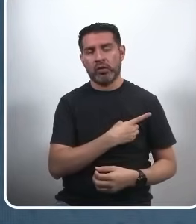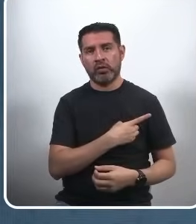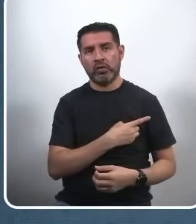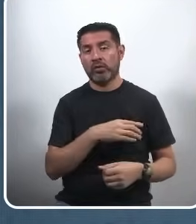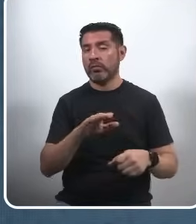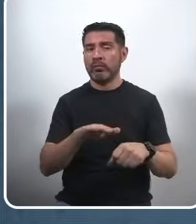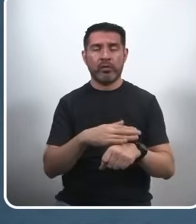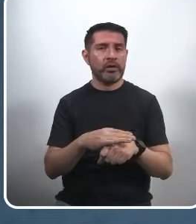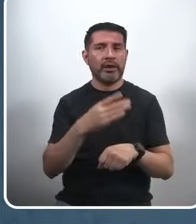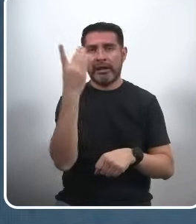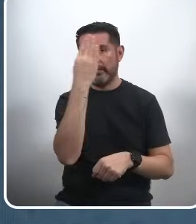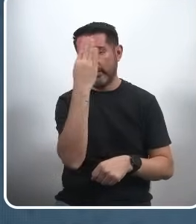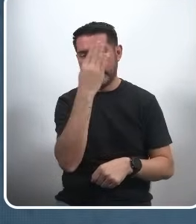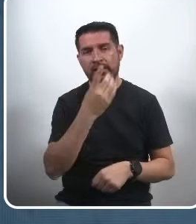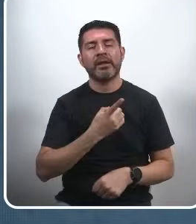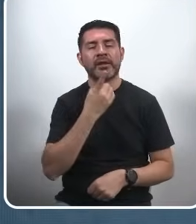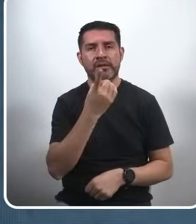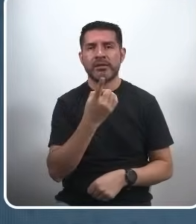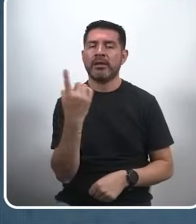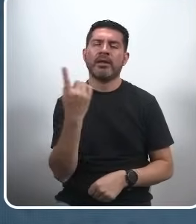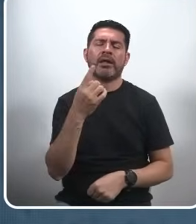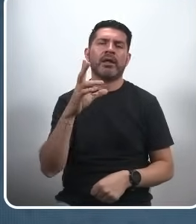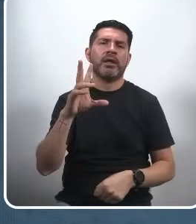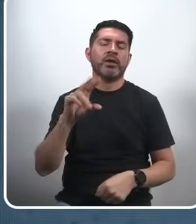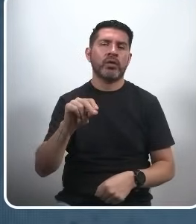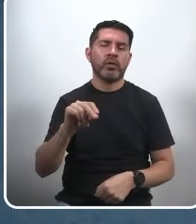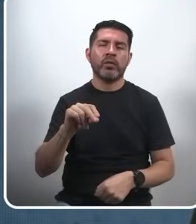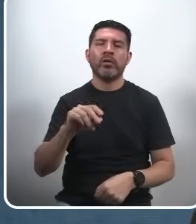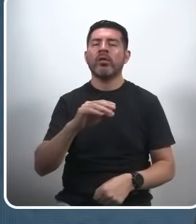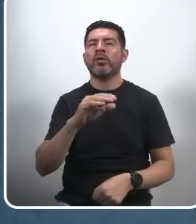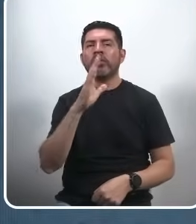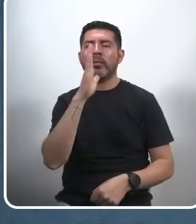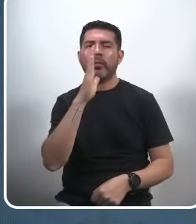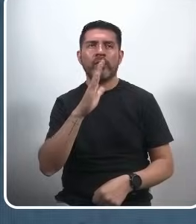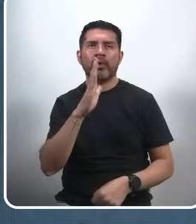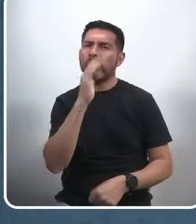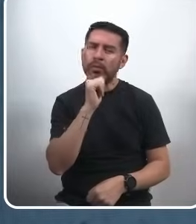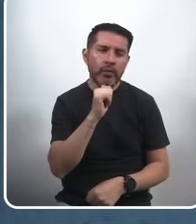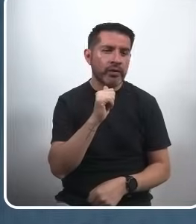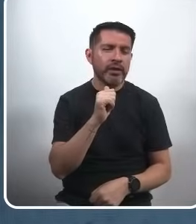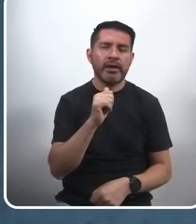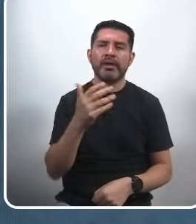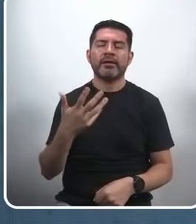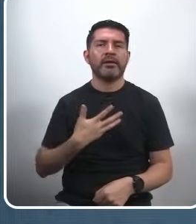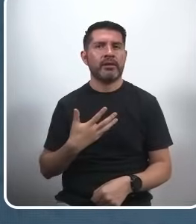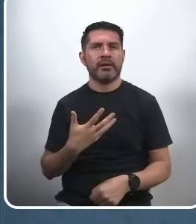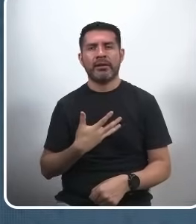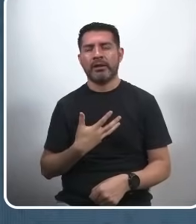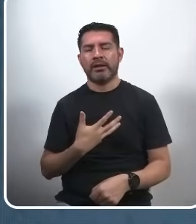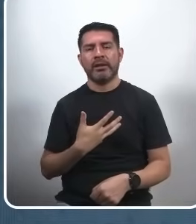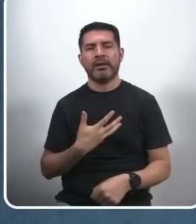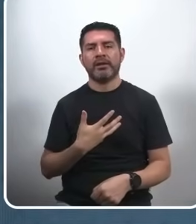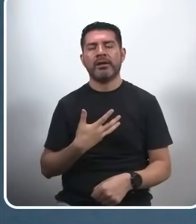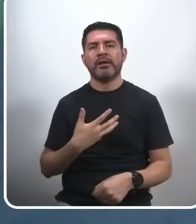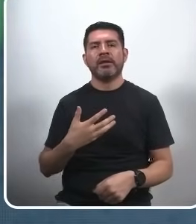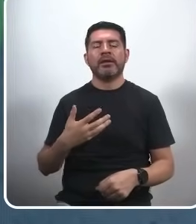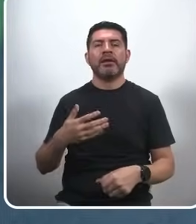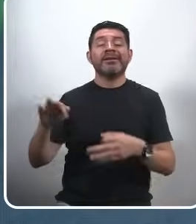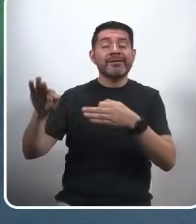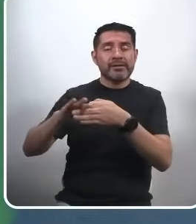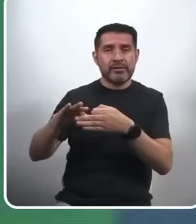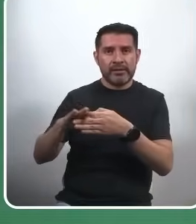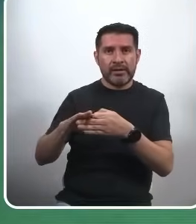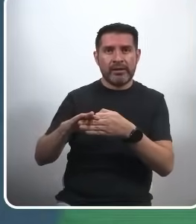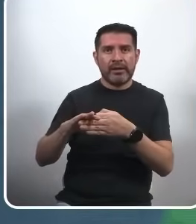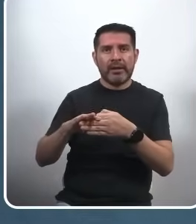leyendo en Hebreos, fíjate. Cuídense que no brote ninguna raíz amarga que cause dificultades